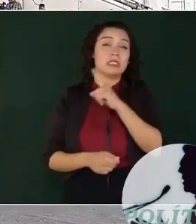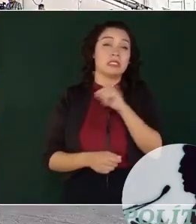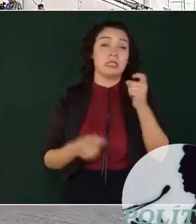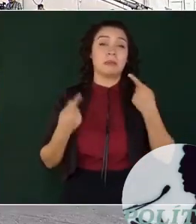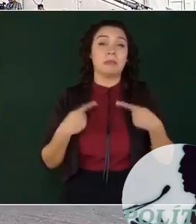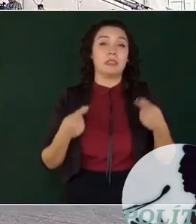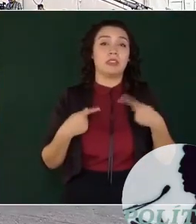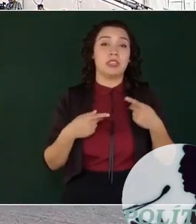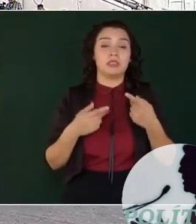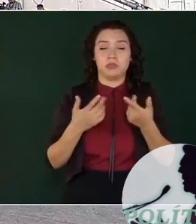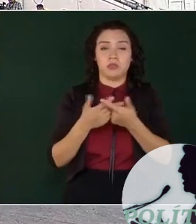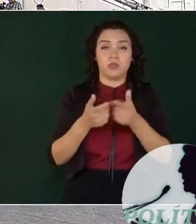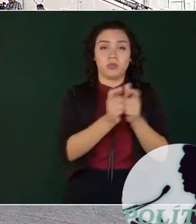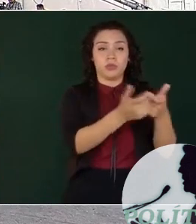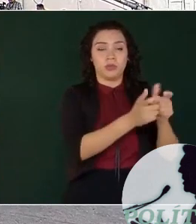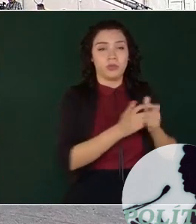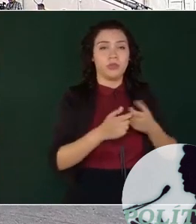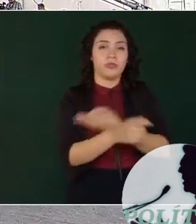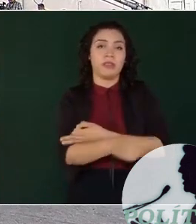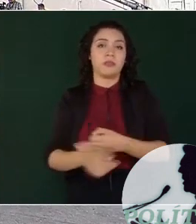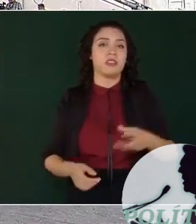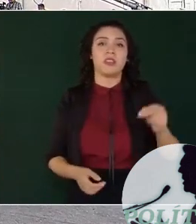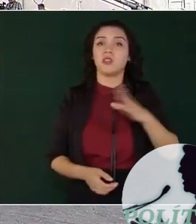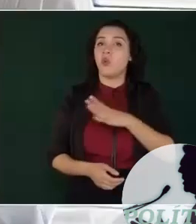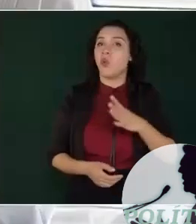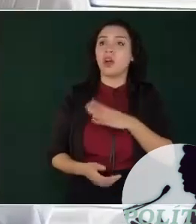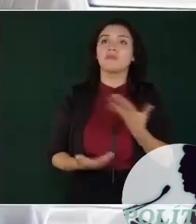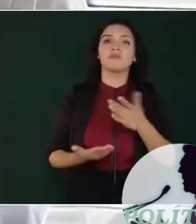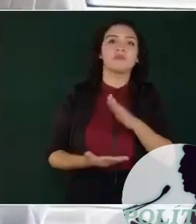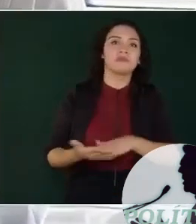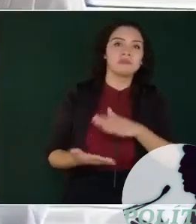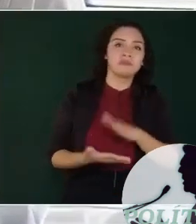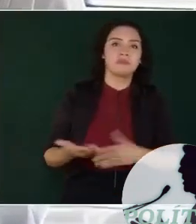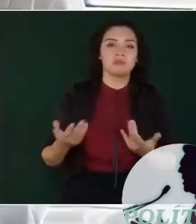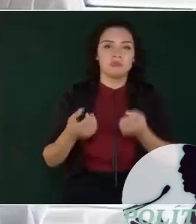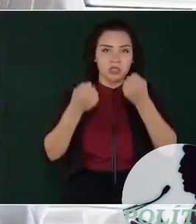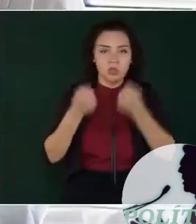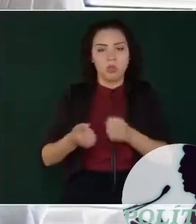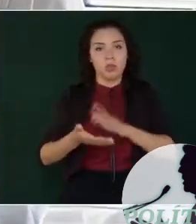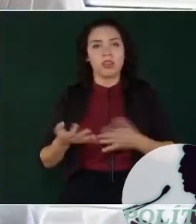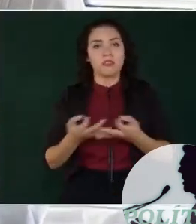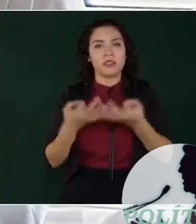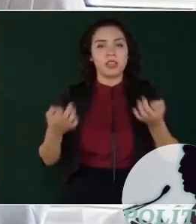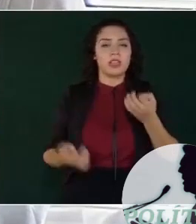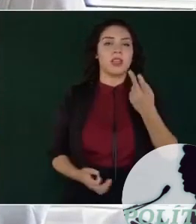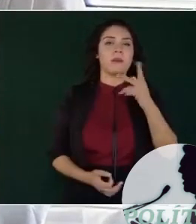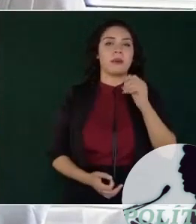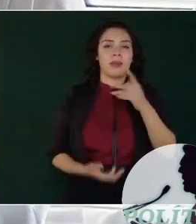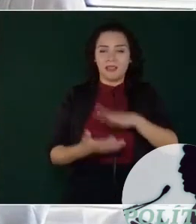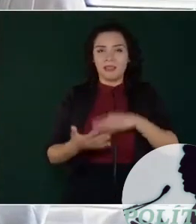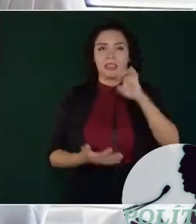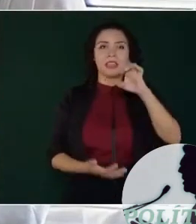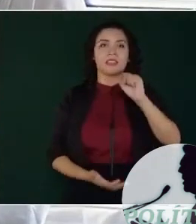están esperando pues, o que no cuentan con títulos parcelarios, así me lo comparten compañeros de aquí de la Fuente